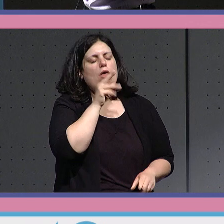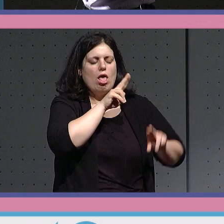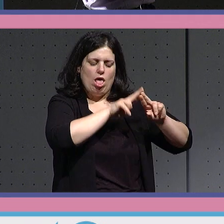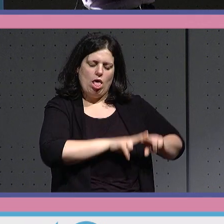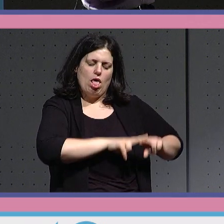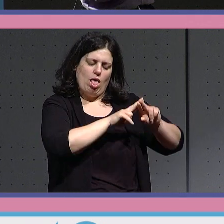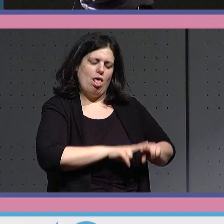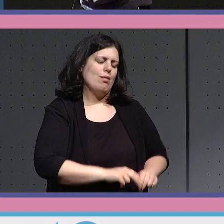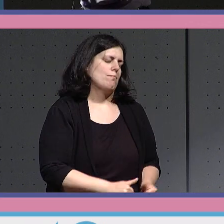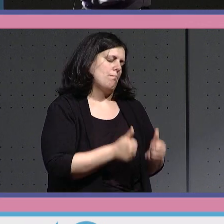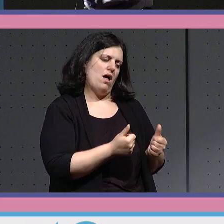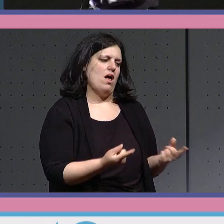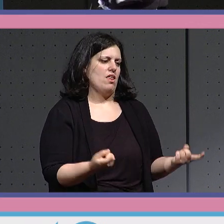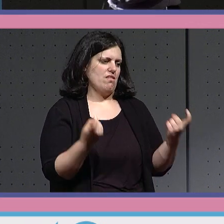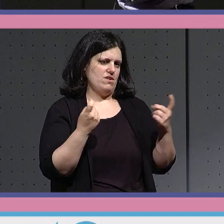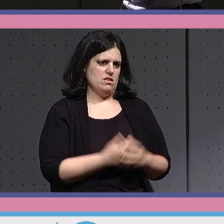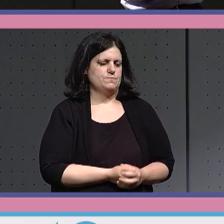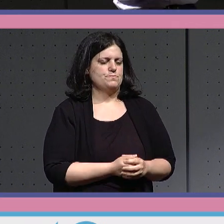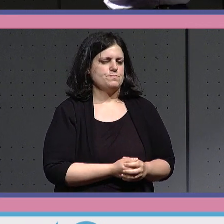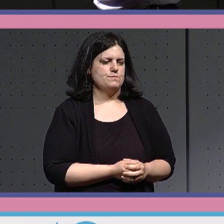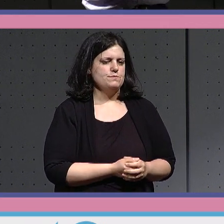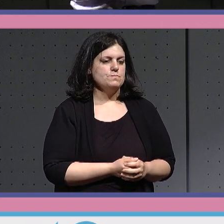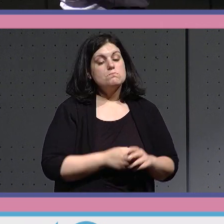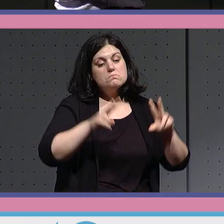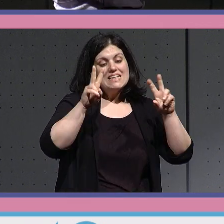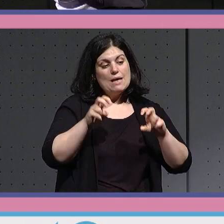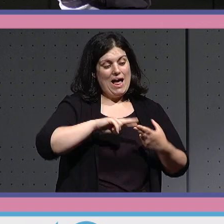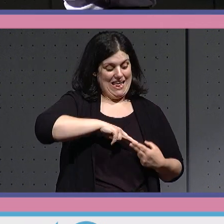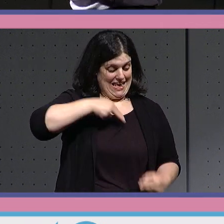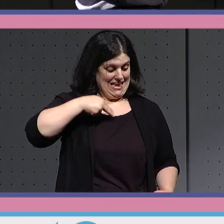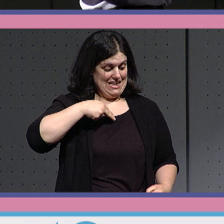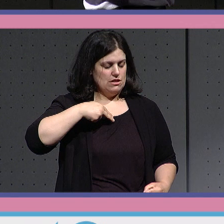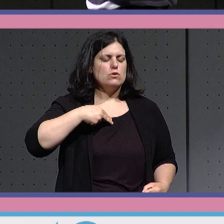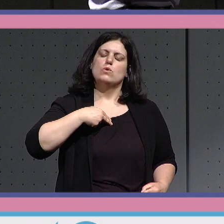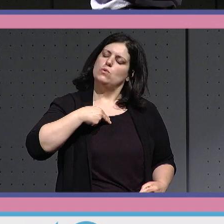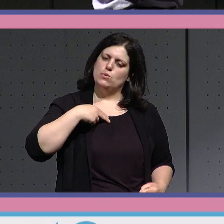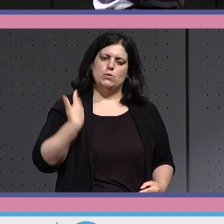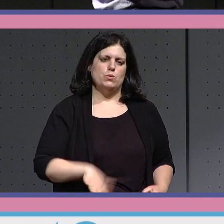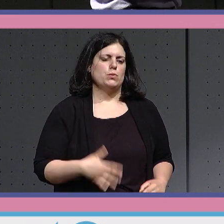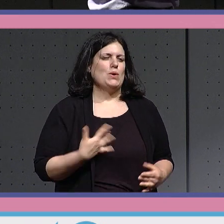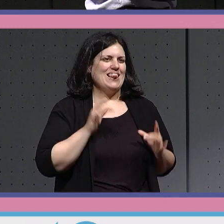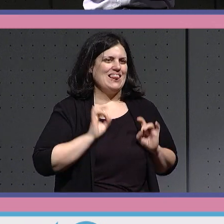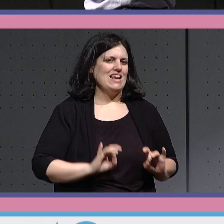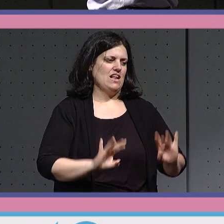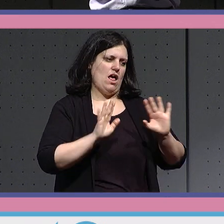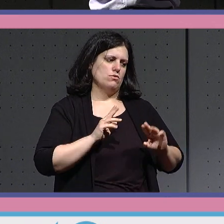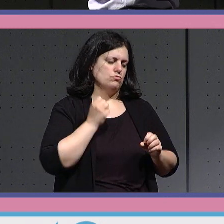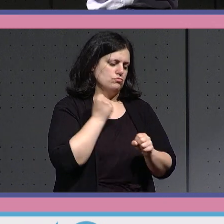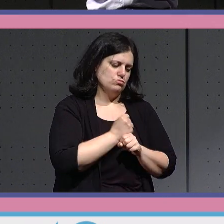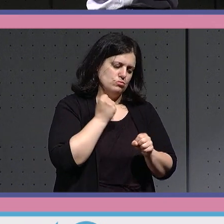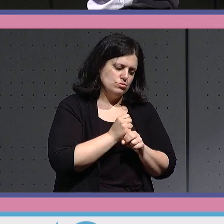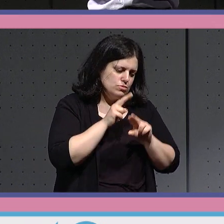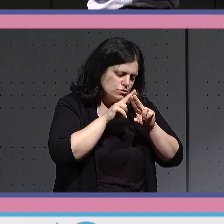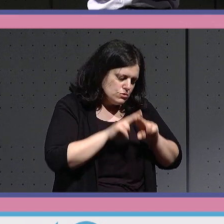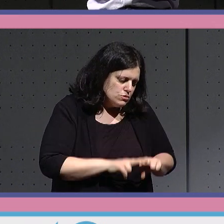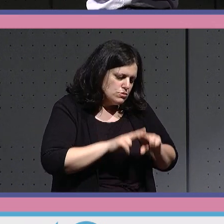En lo que es consejo genético, la verdad que es un trabajo delicado, difícil, el